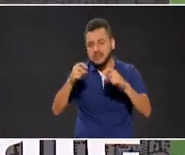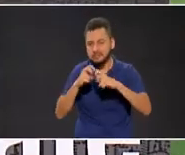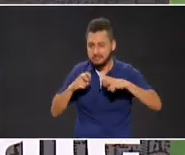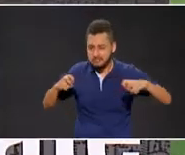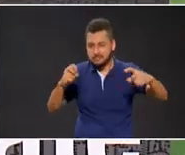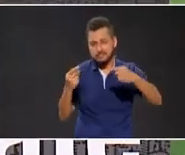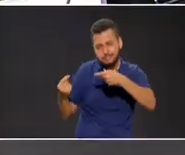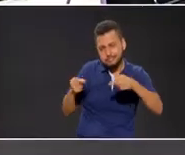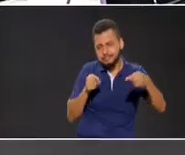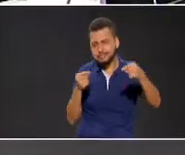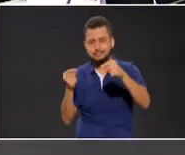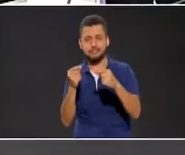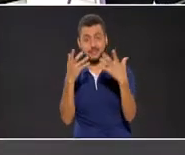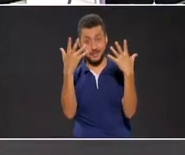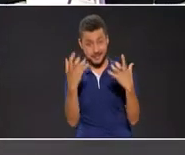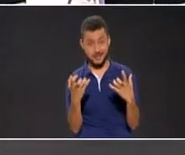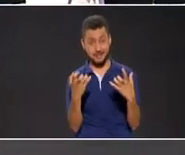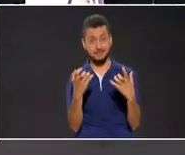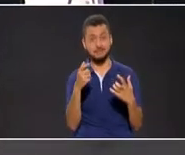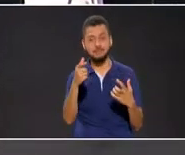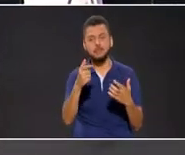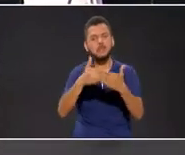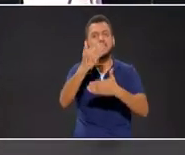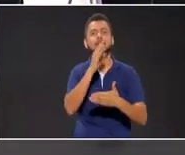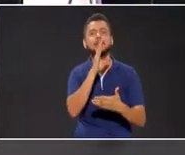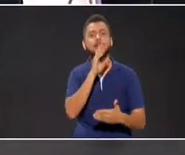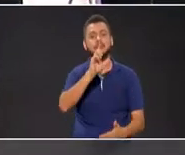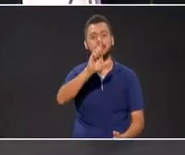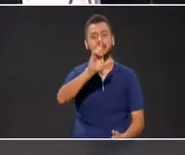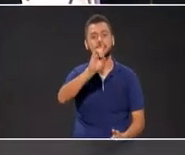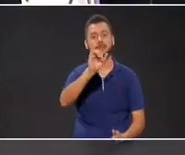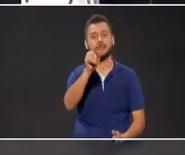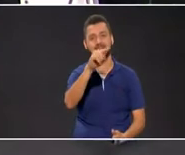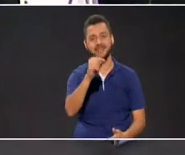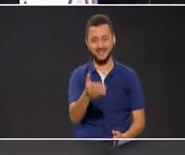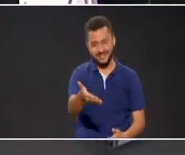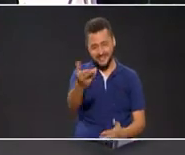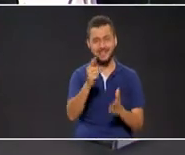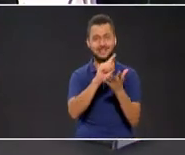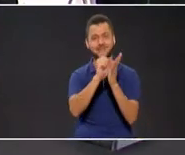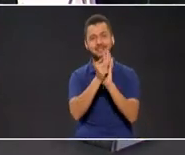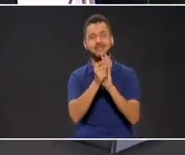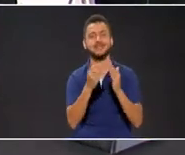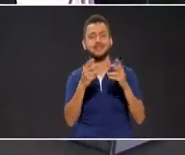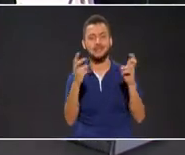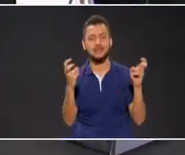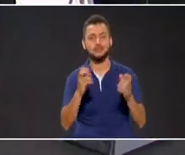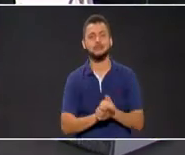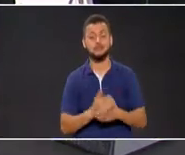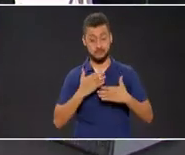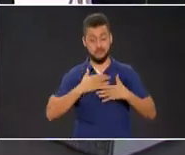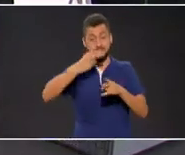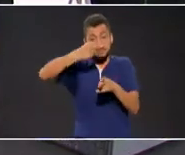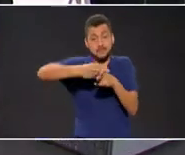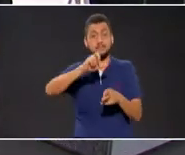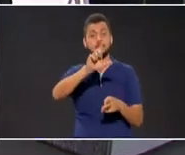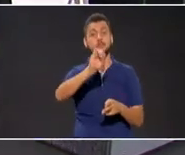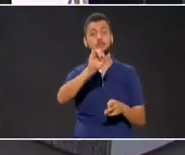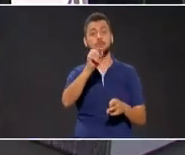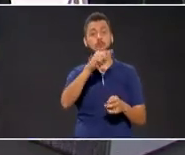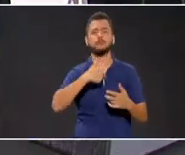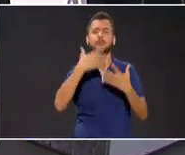ronda final la inicia el candidato luis fernando muñoz me llamo luis fernando muñoz y quiero